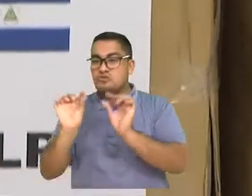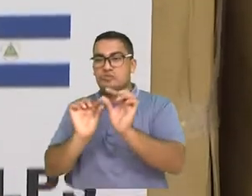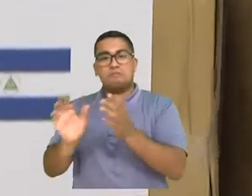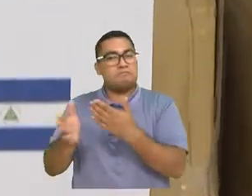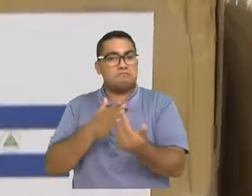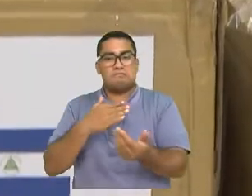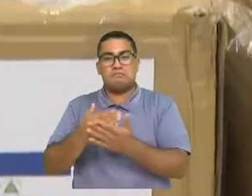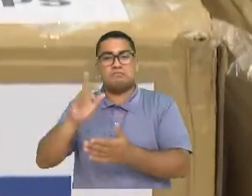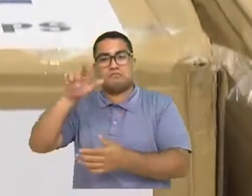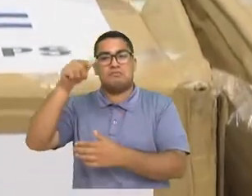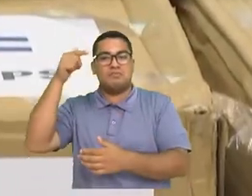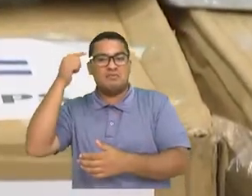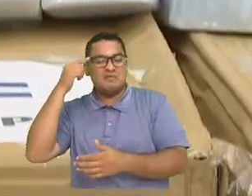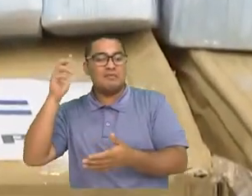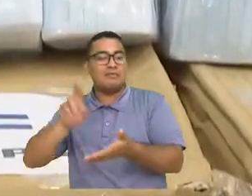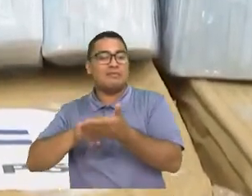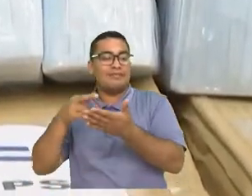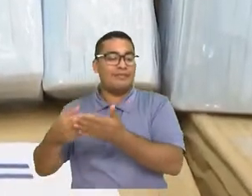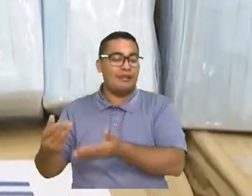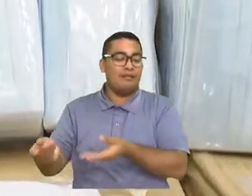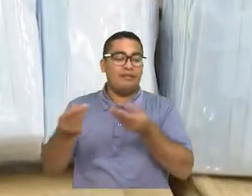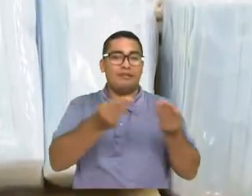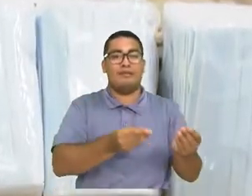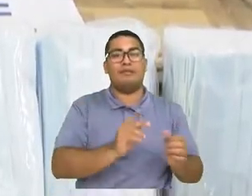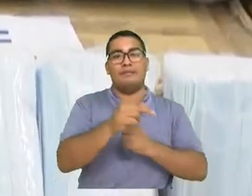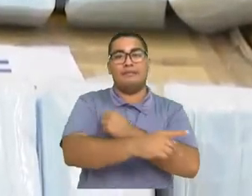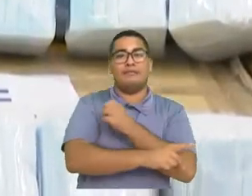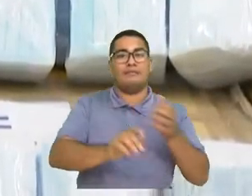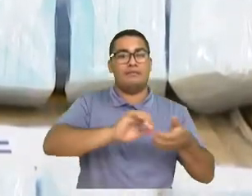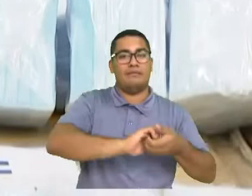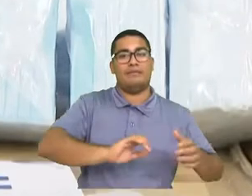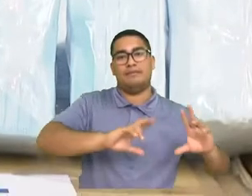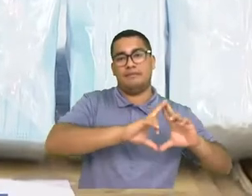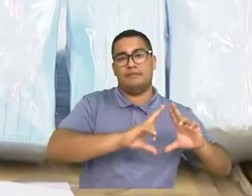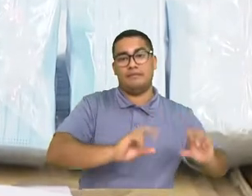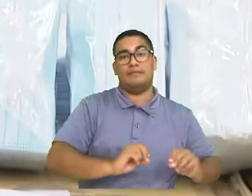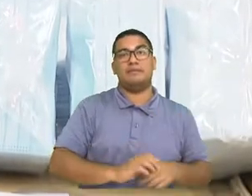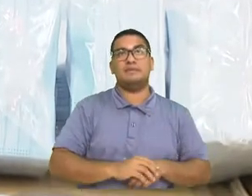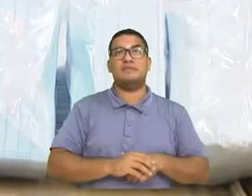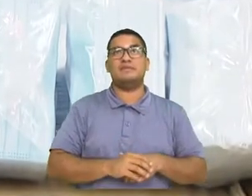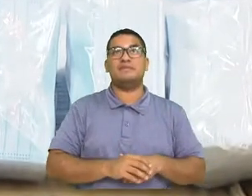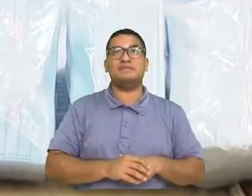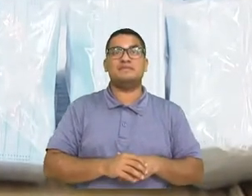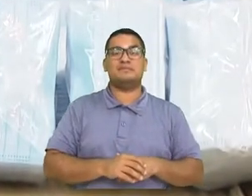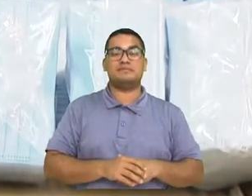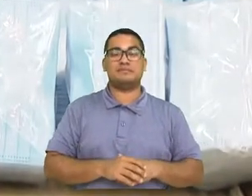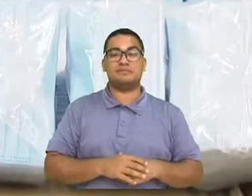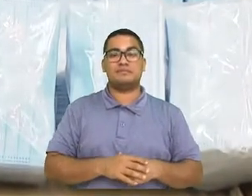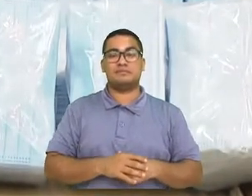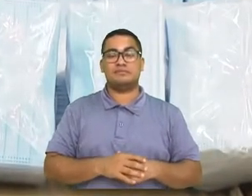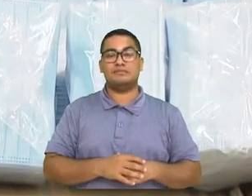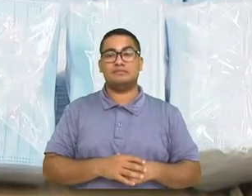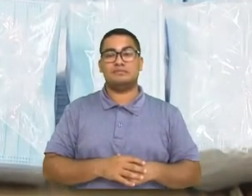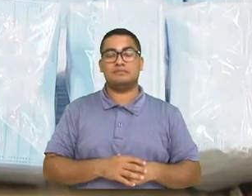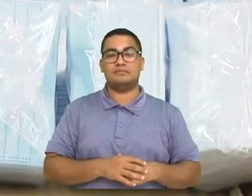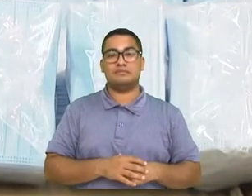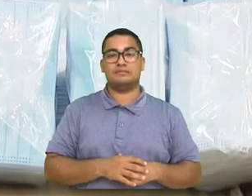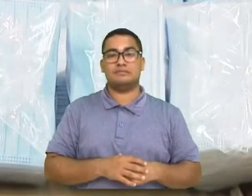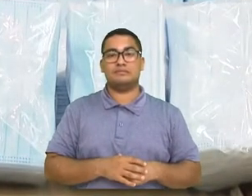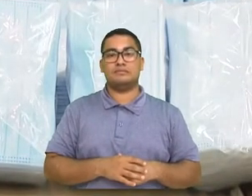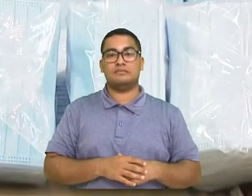y su gobierno los comparte con países amigos como Nicaragua. Ahora es el todo mundo, ¿no?